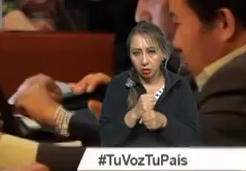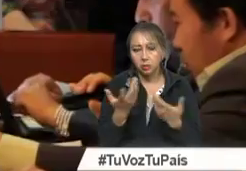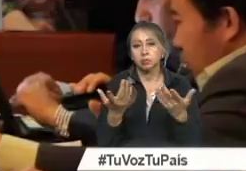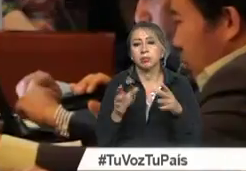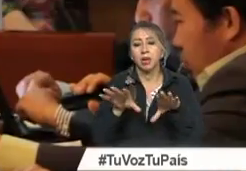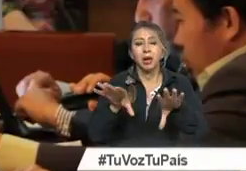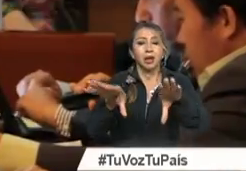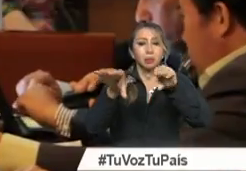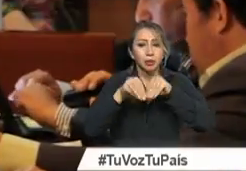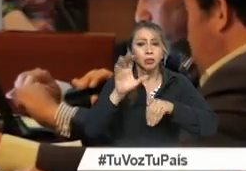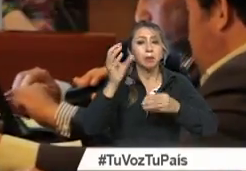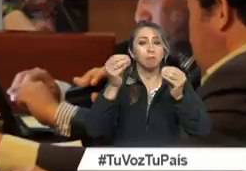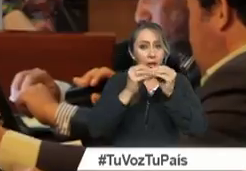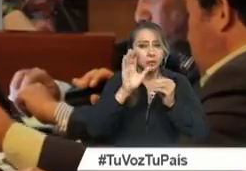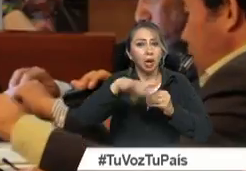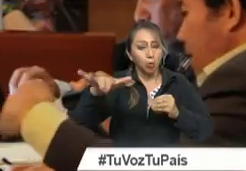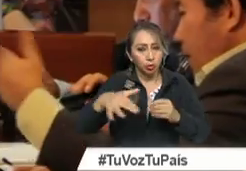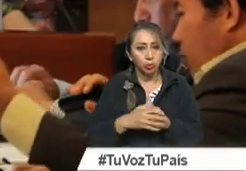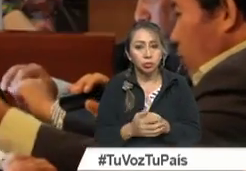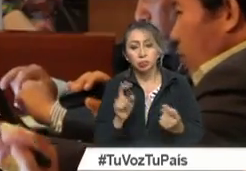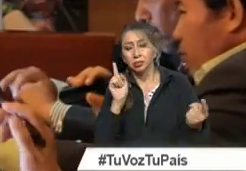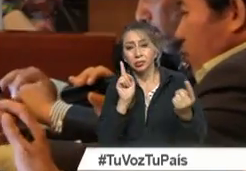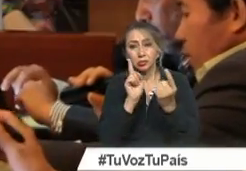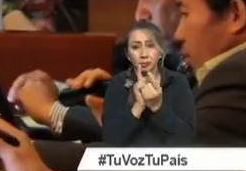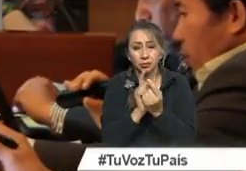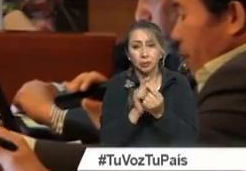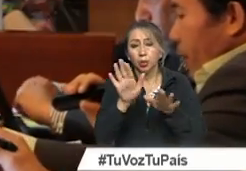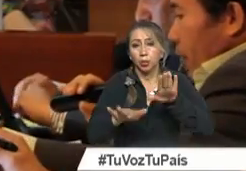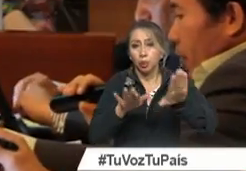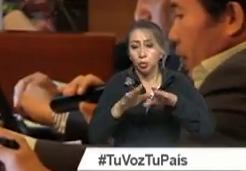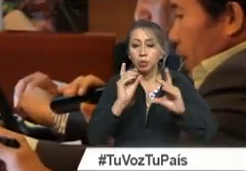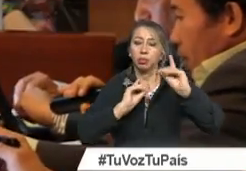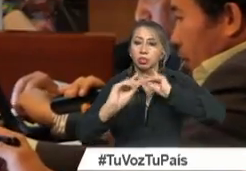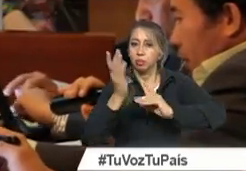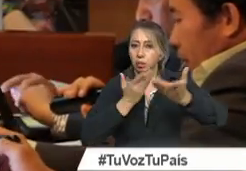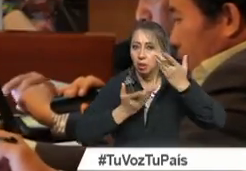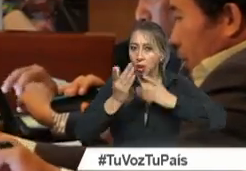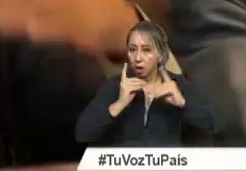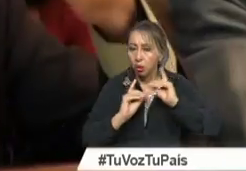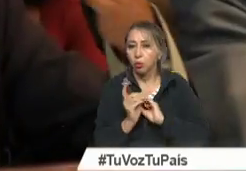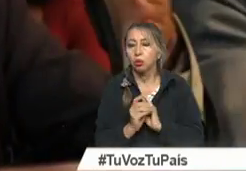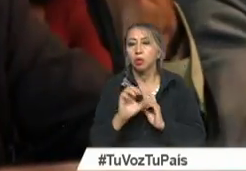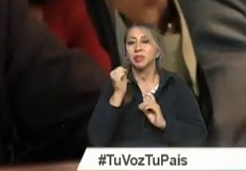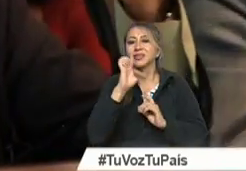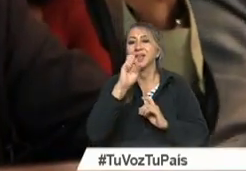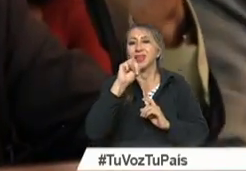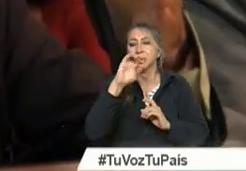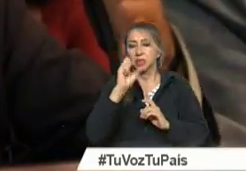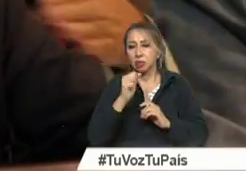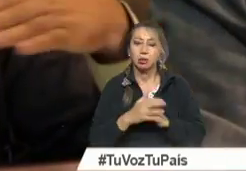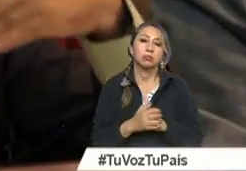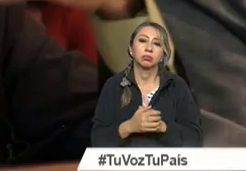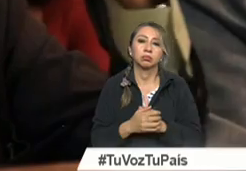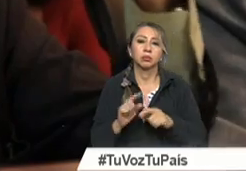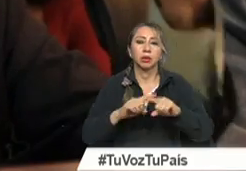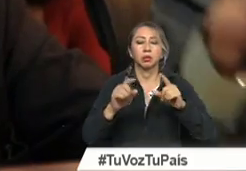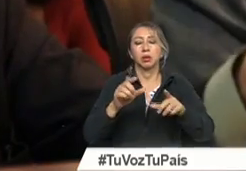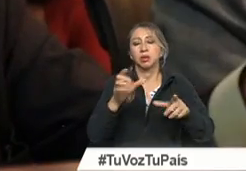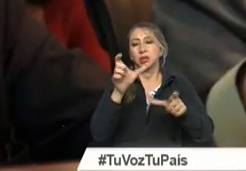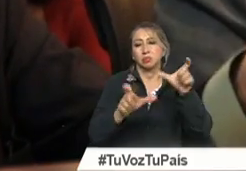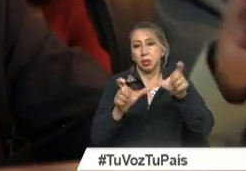la misión cabe recordar que este encuentro se suma a este proceso de diálogo que mantiene la senescyt con varios actores del sector educativo